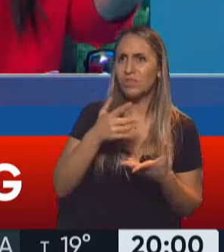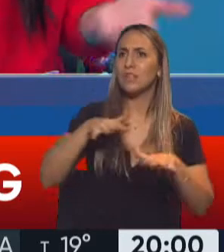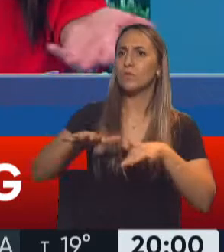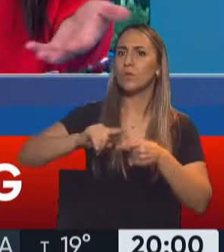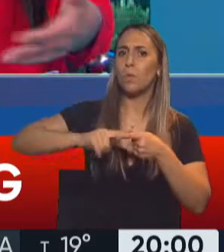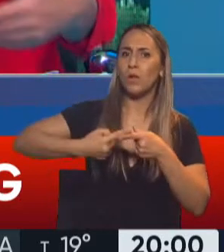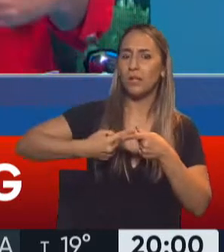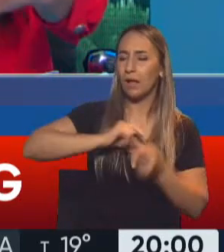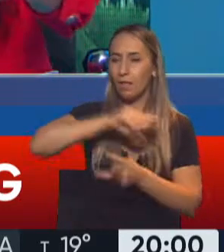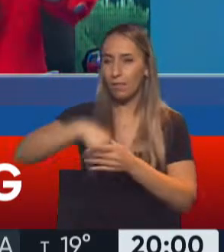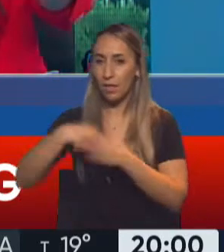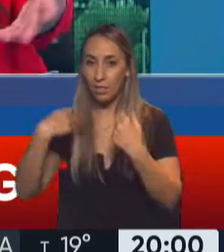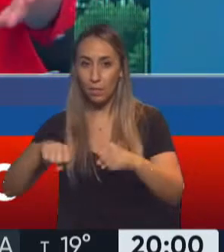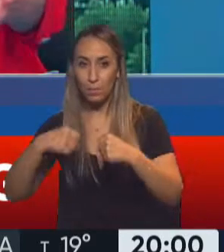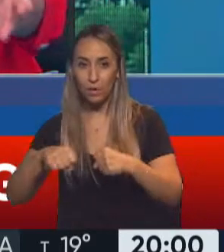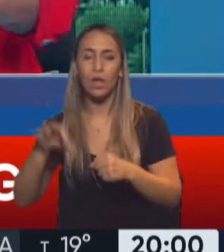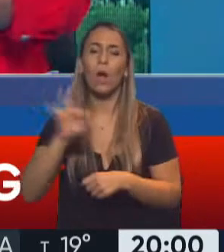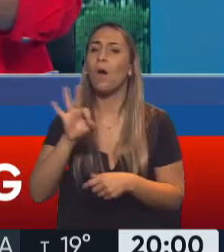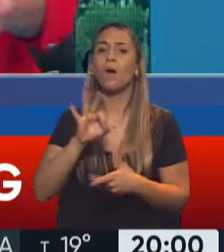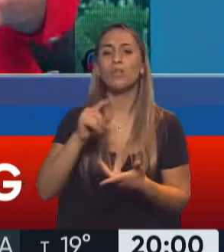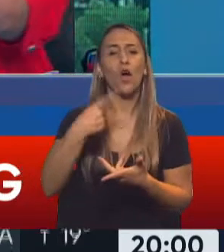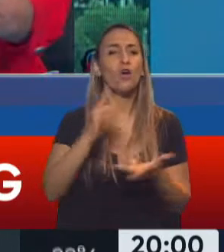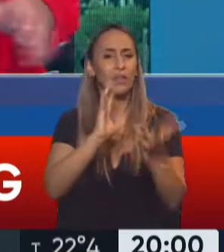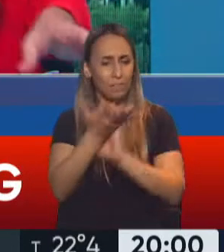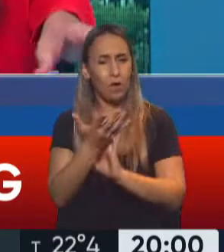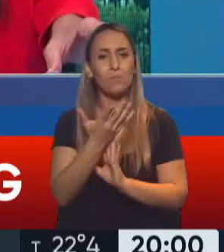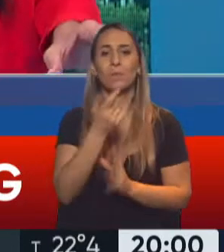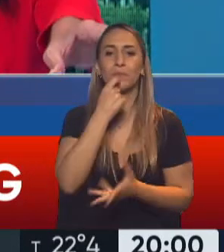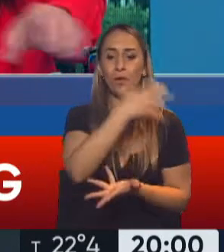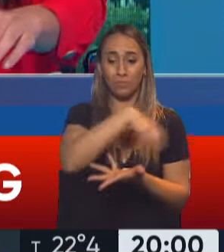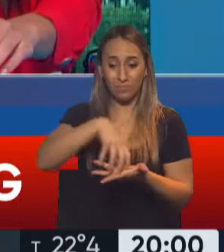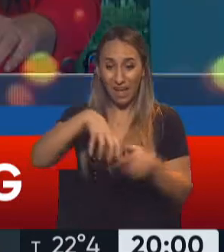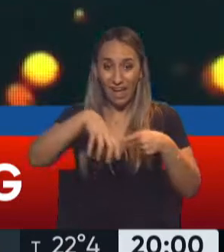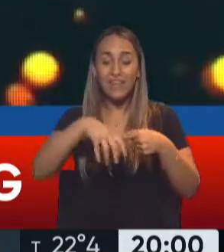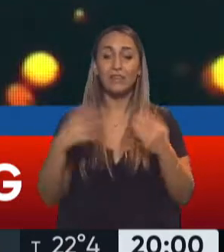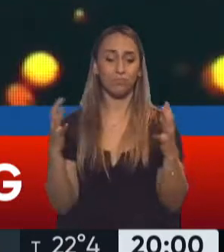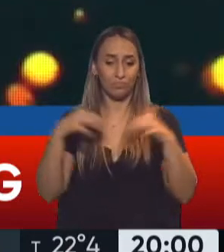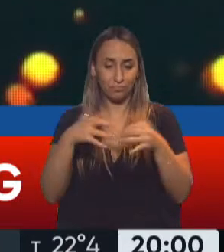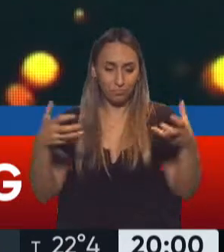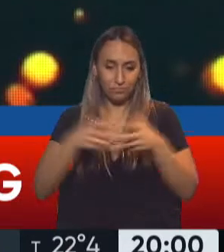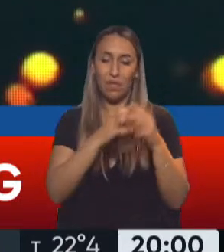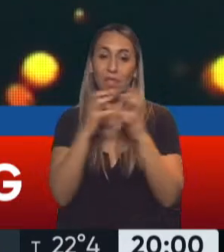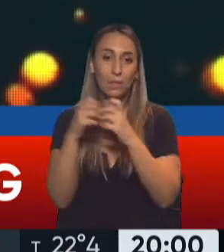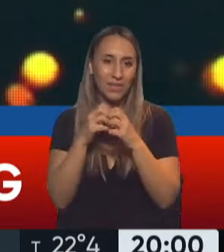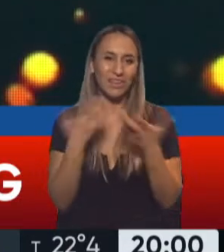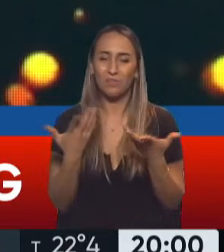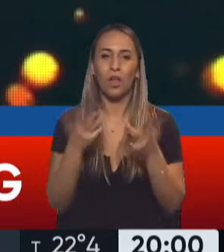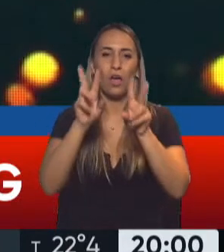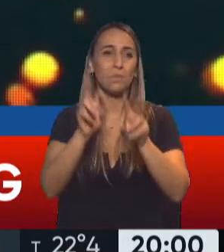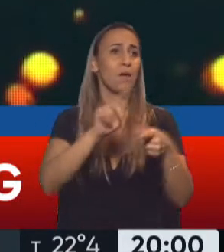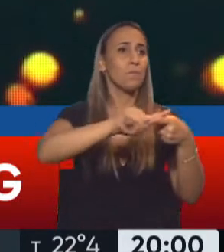existen otros medios y otros ámbitos multilaterales donde se pueden debatir estas cosas. A veces llevar este tipo de cuestiones al ámbito deportivo